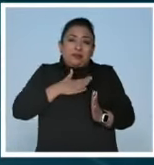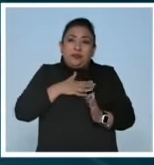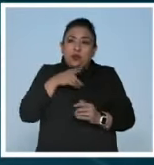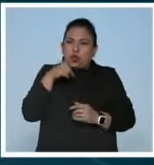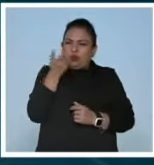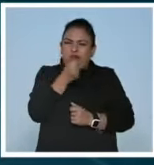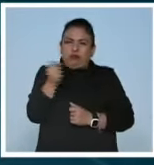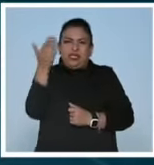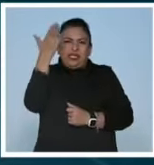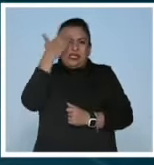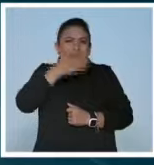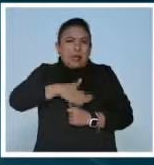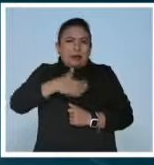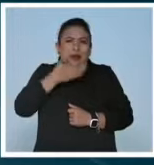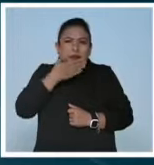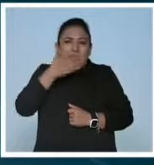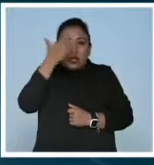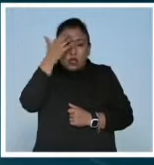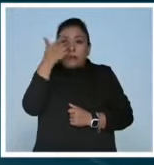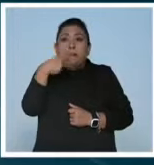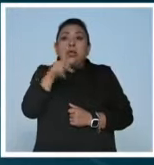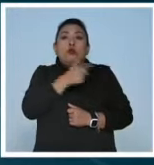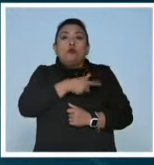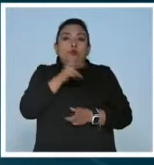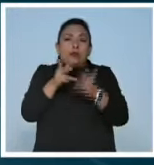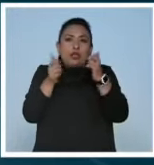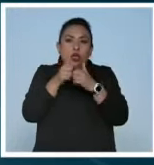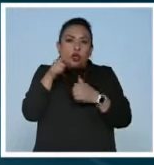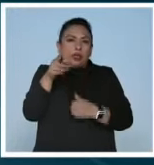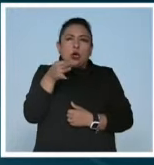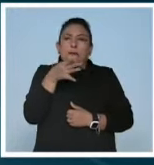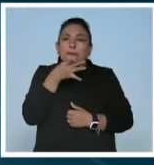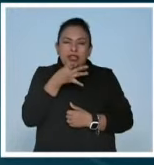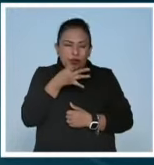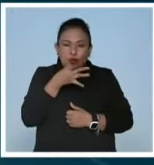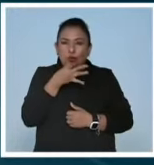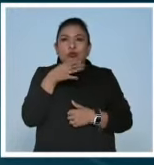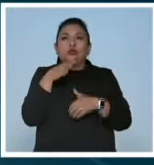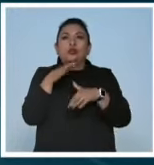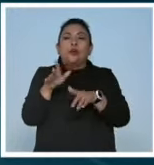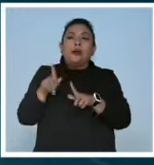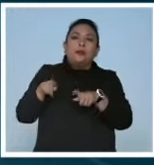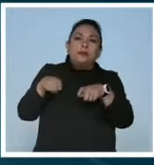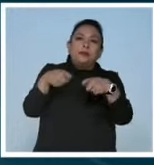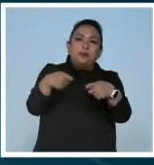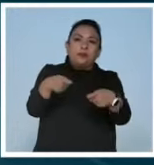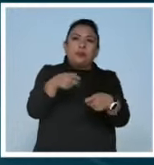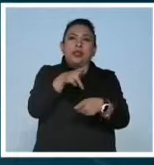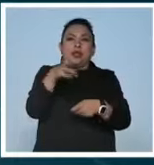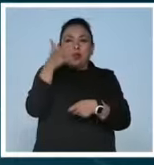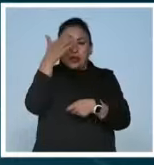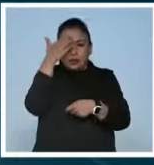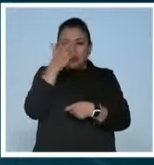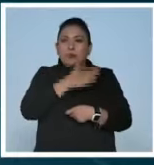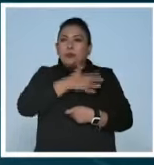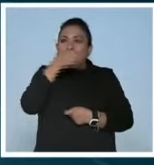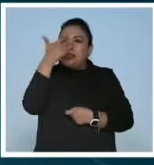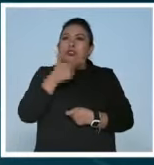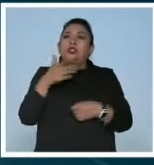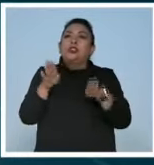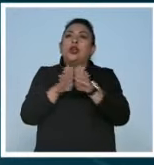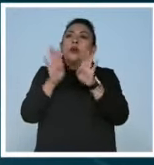tú las dominas completamente, pero es un gusto platicar contigo unos minutos sobre el otorgamiento de este reconocimiento. Muy buenas noches,